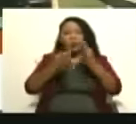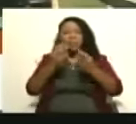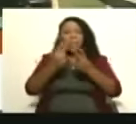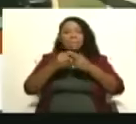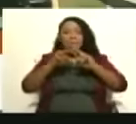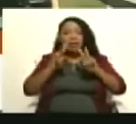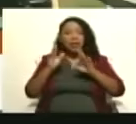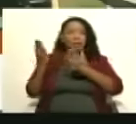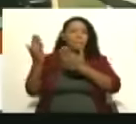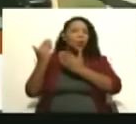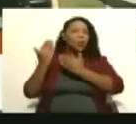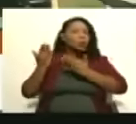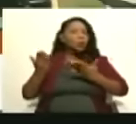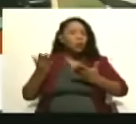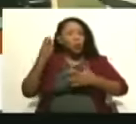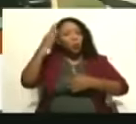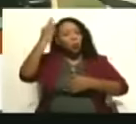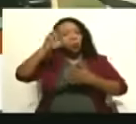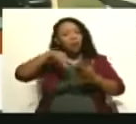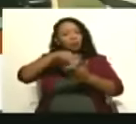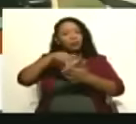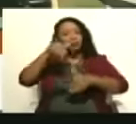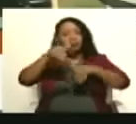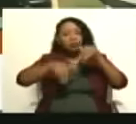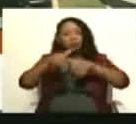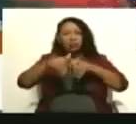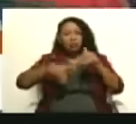en apoyo al Consejo Nacional Electoral,